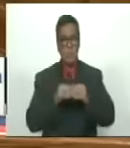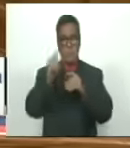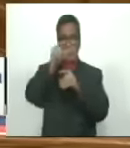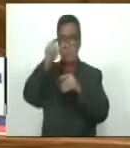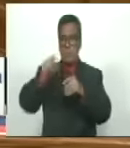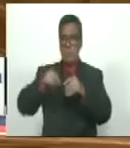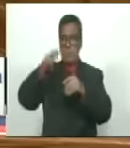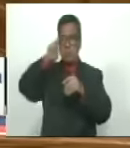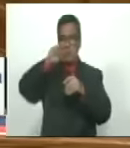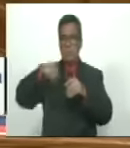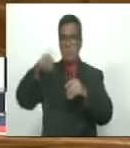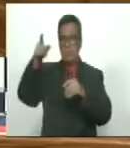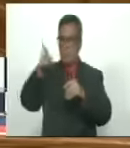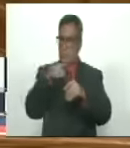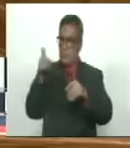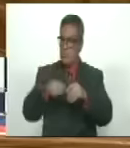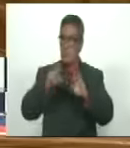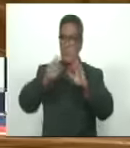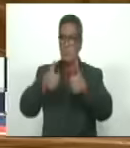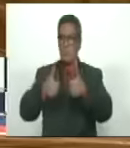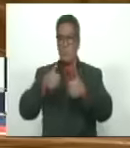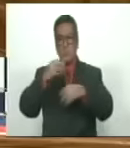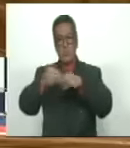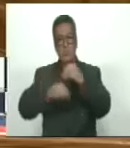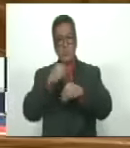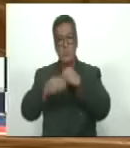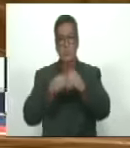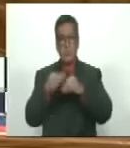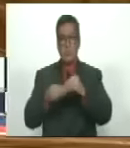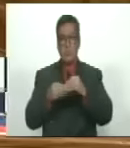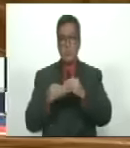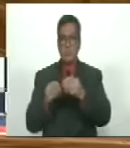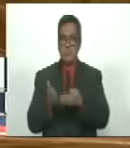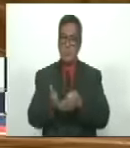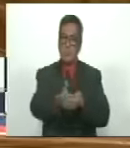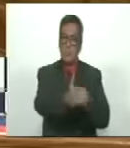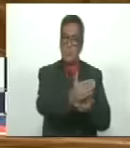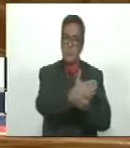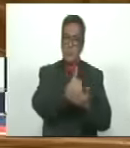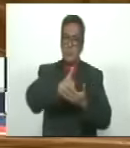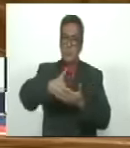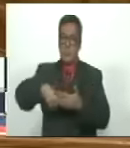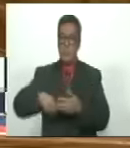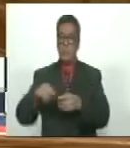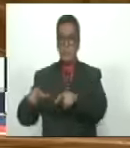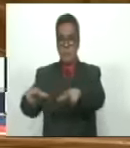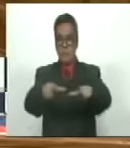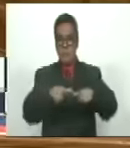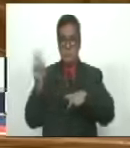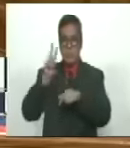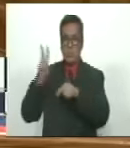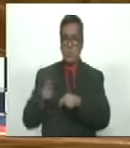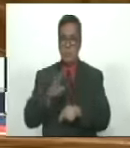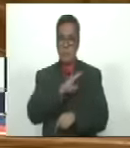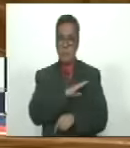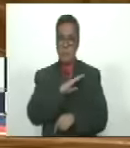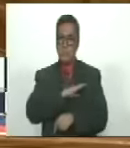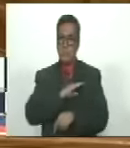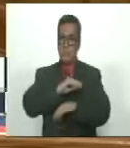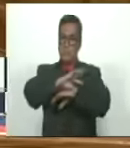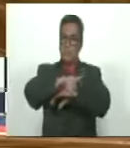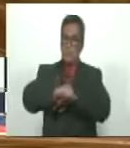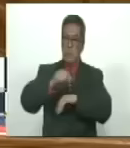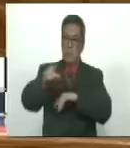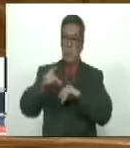mapas, las líneas, e inicia ese proceso de expoliación sobre el territorio venezolano y de apropiación